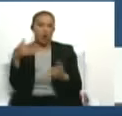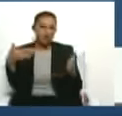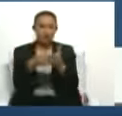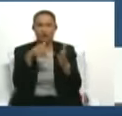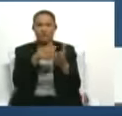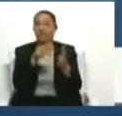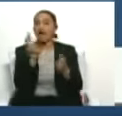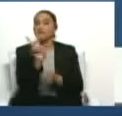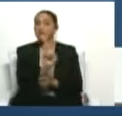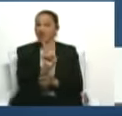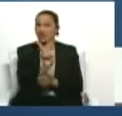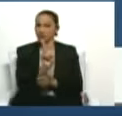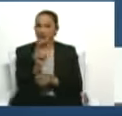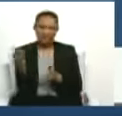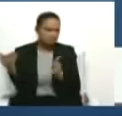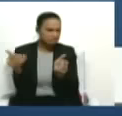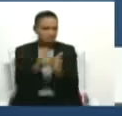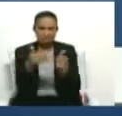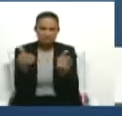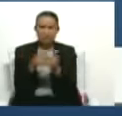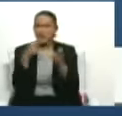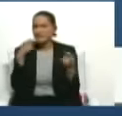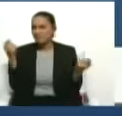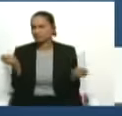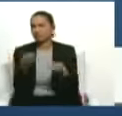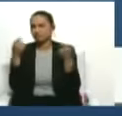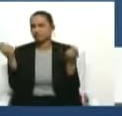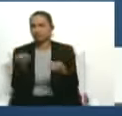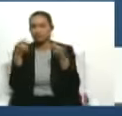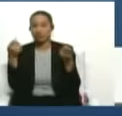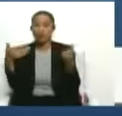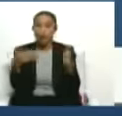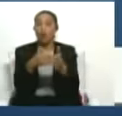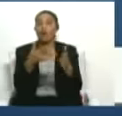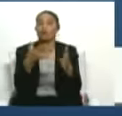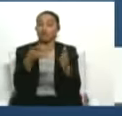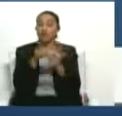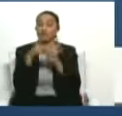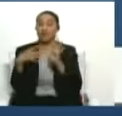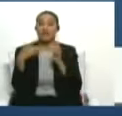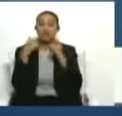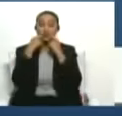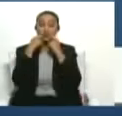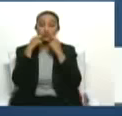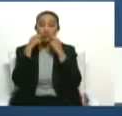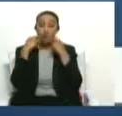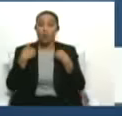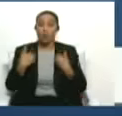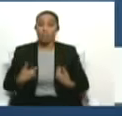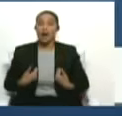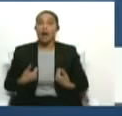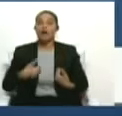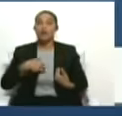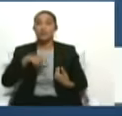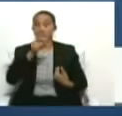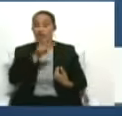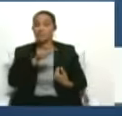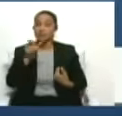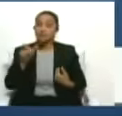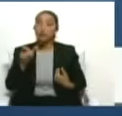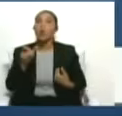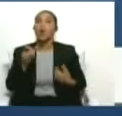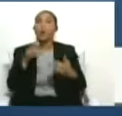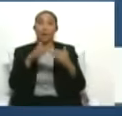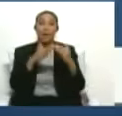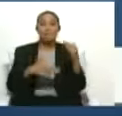constitución a nivel programática de defensa de los derechos humanos, desde el preámbulo pasando por el título de derechos humanos, que contiene